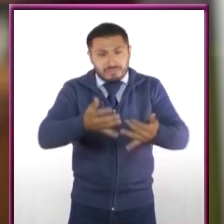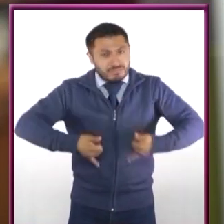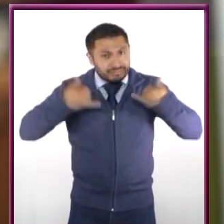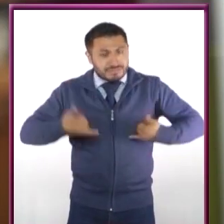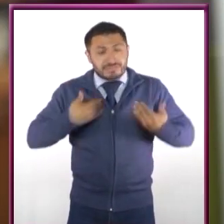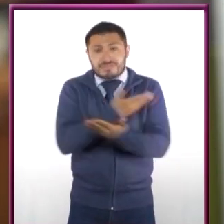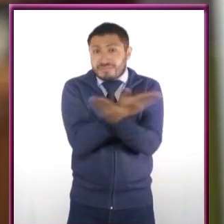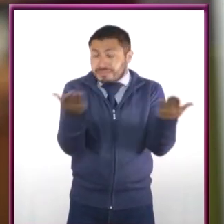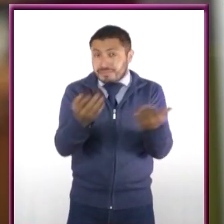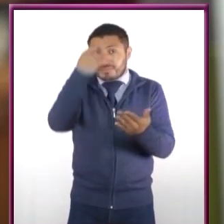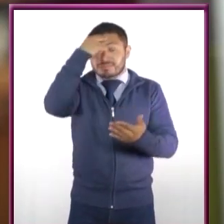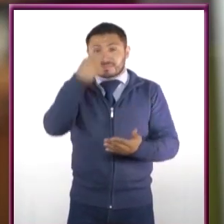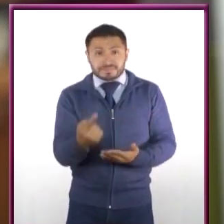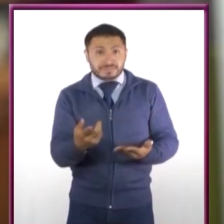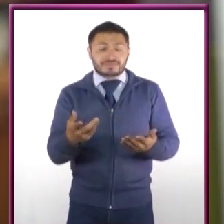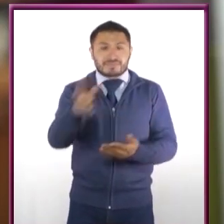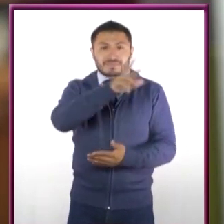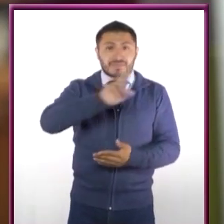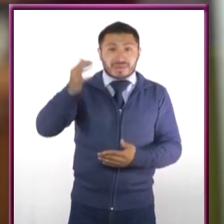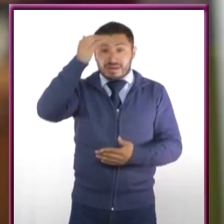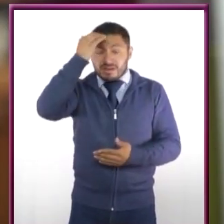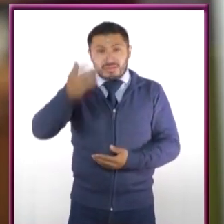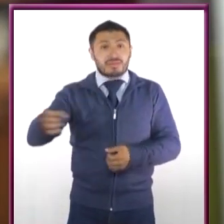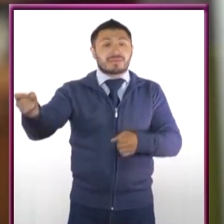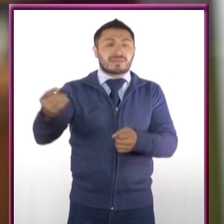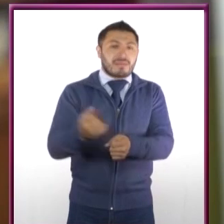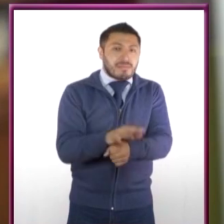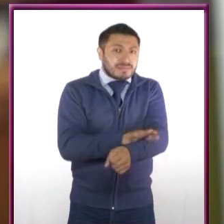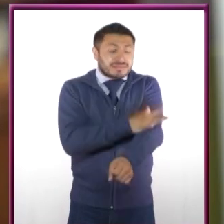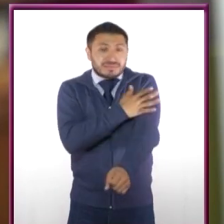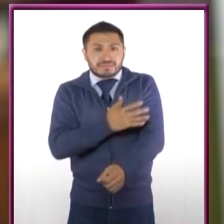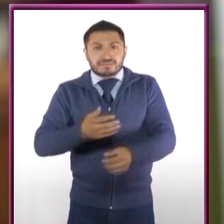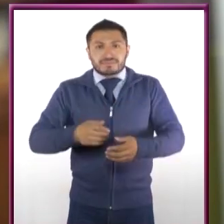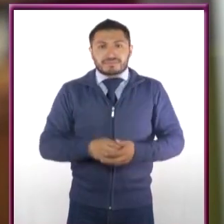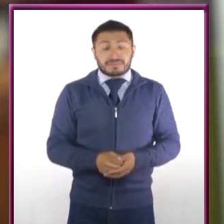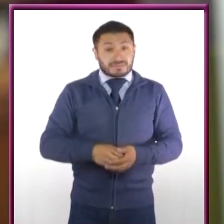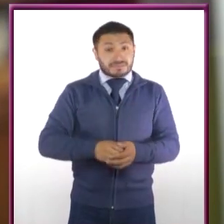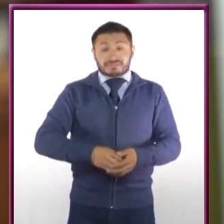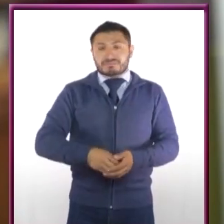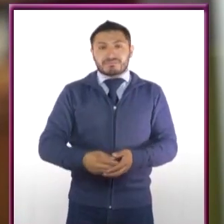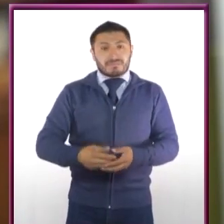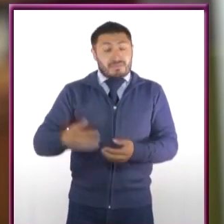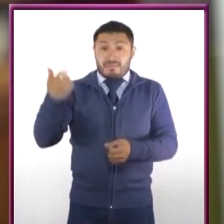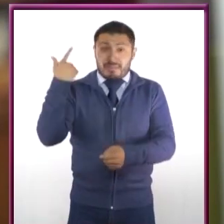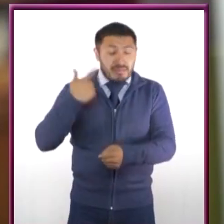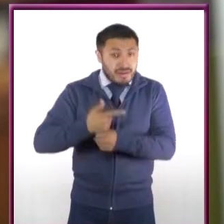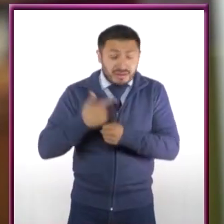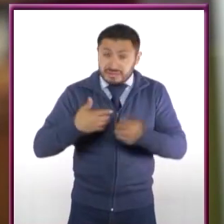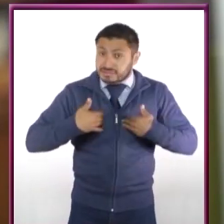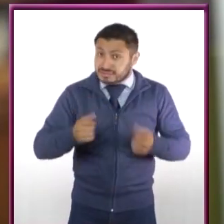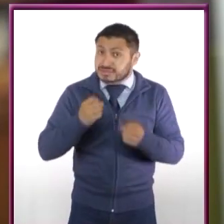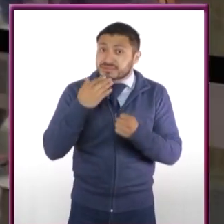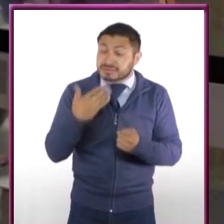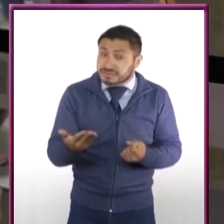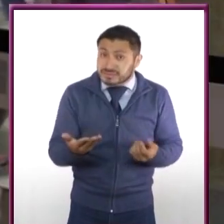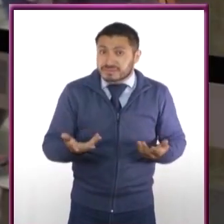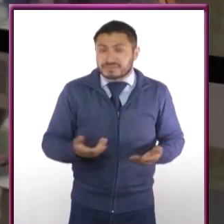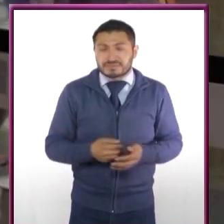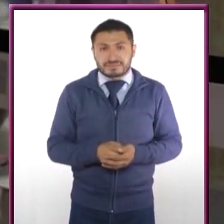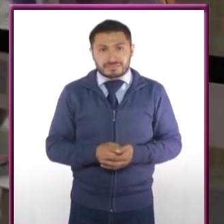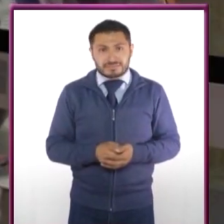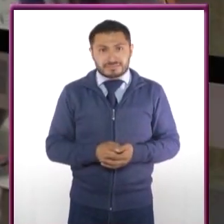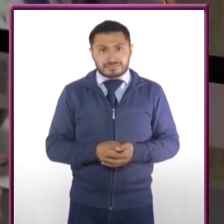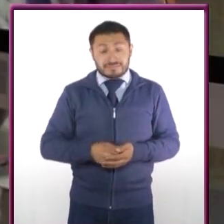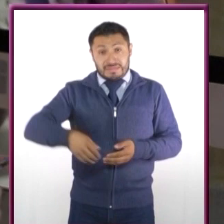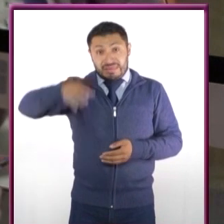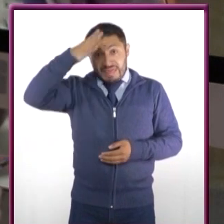nuestros jóvenes en TV para poder reconocer sus emociones y poder trabajarlas de igual forma?